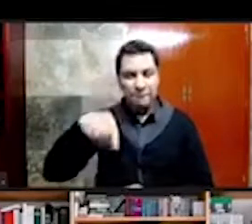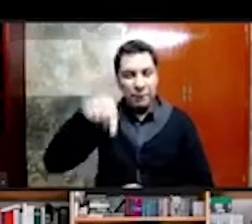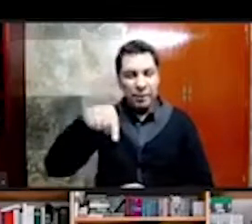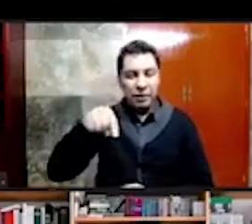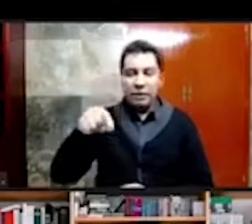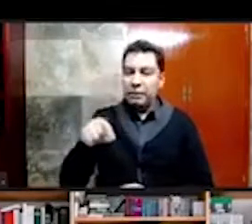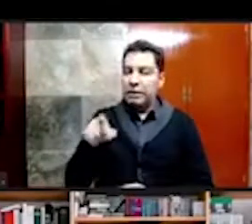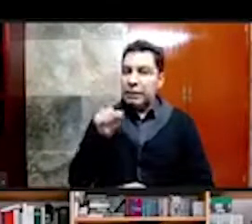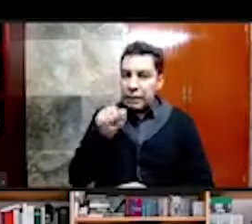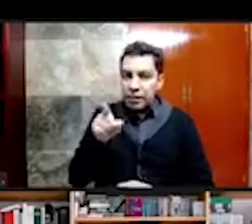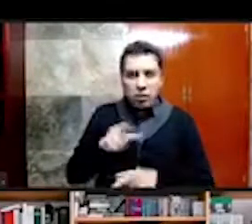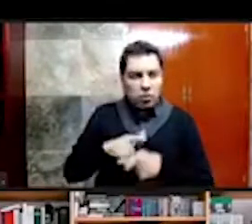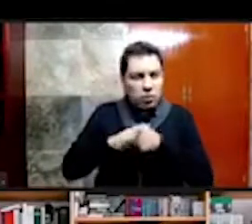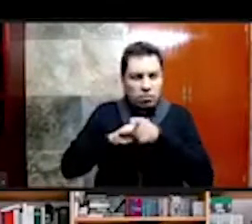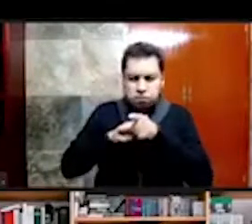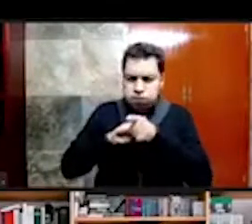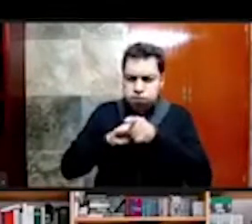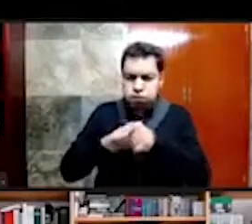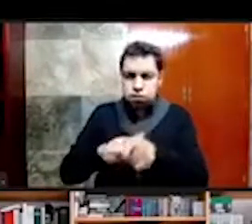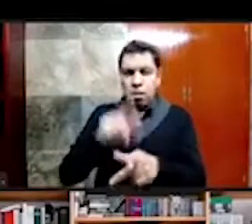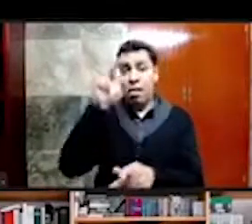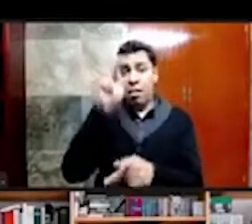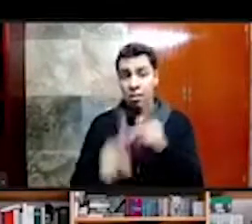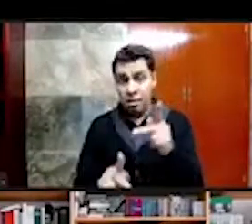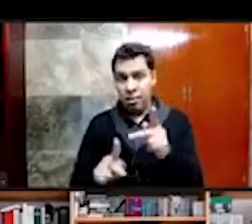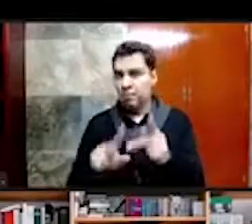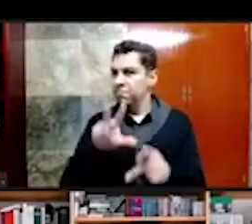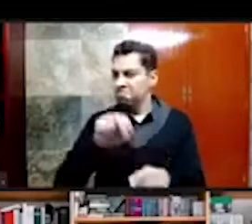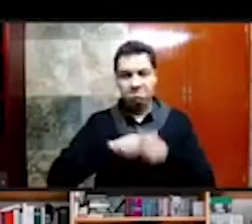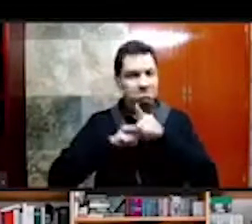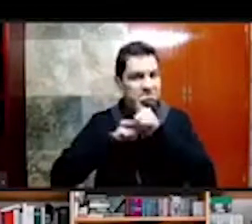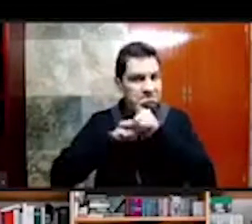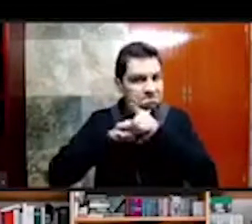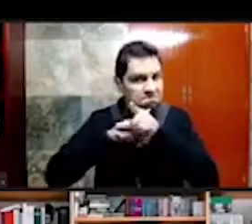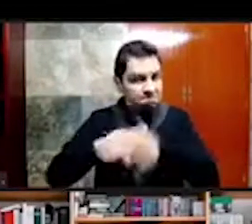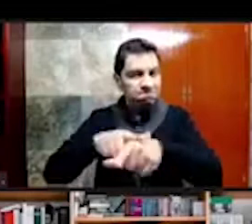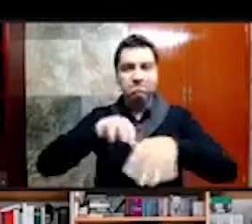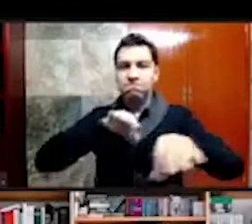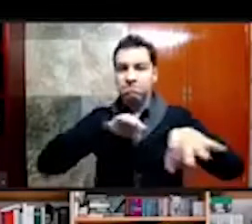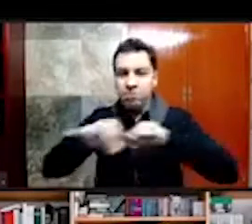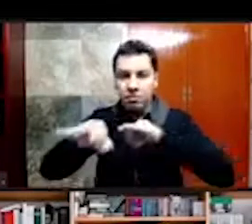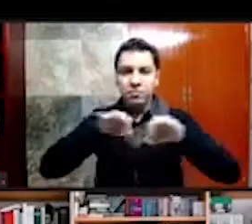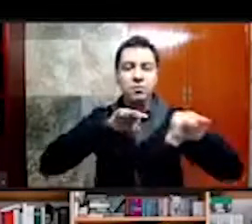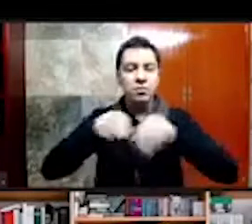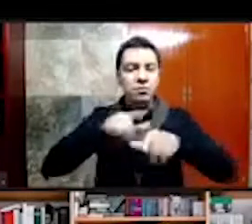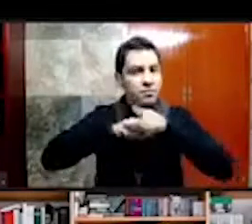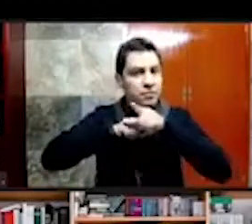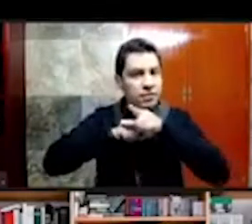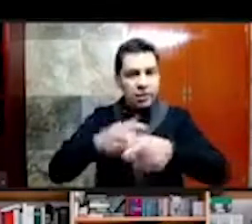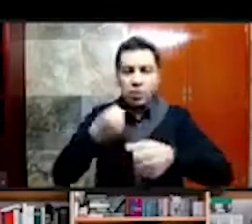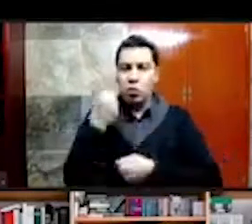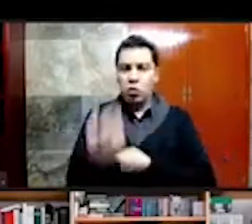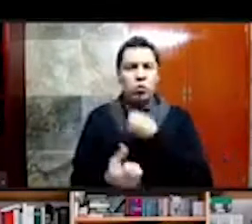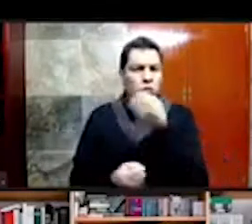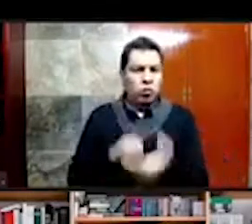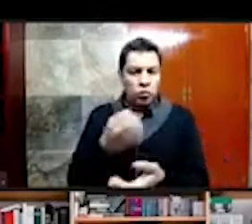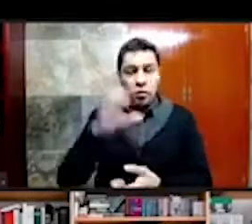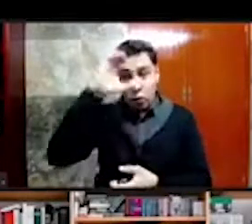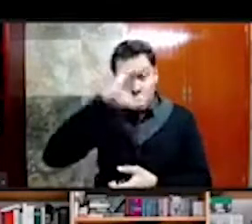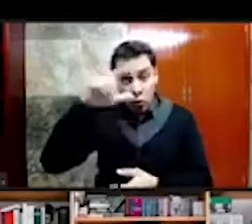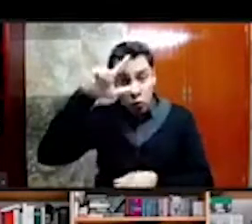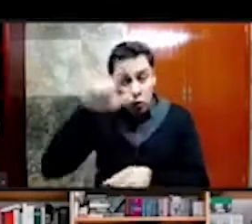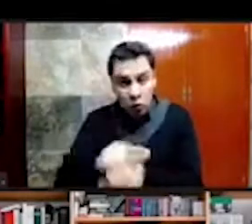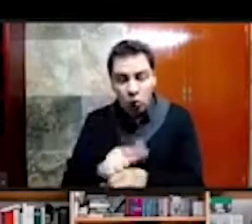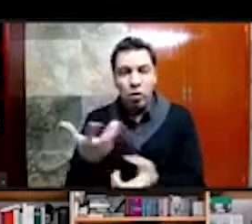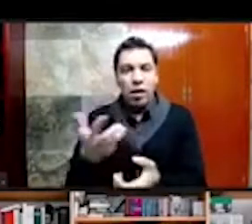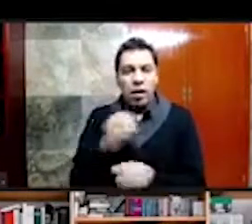la maestra Rivero, no ha parado ni parará de trabajar y de seguir aportando a la cultura y